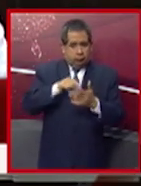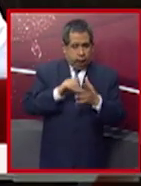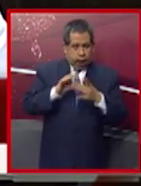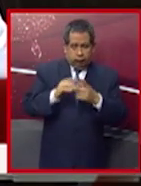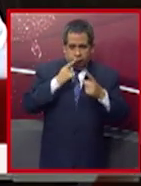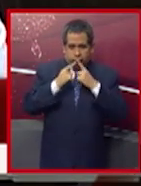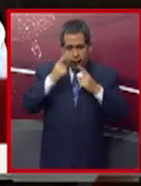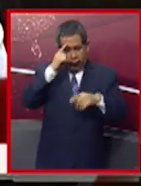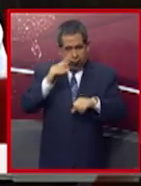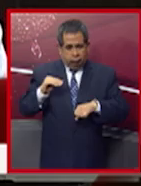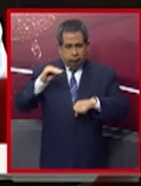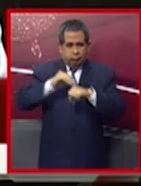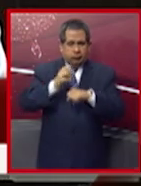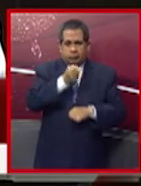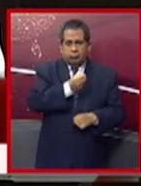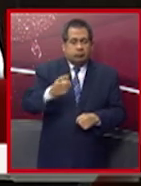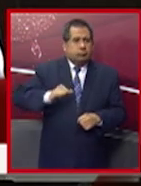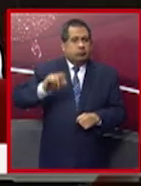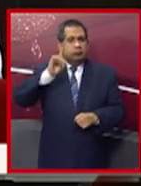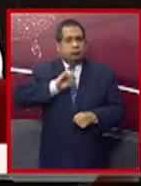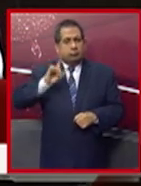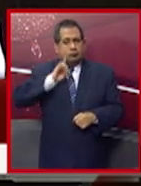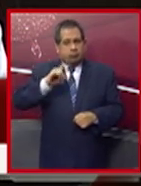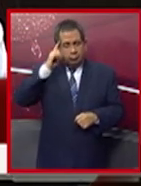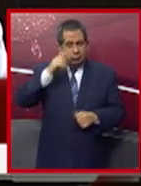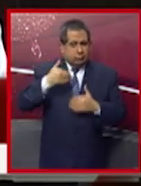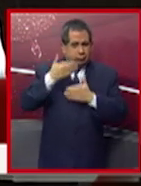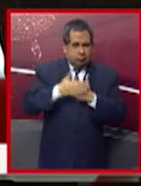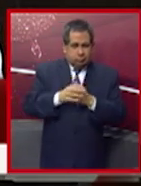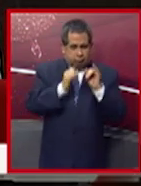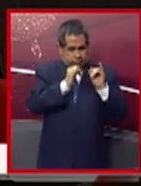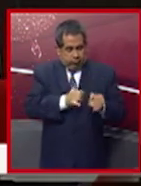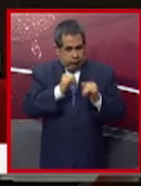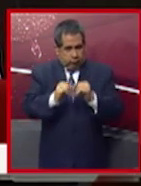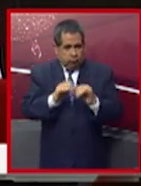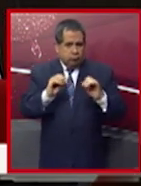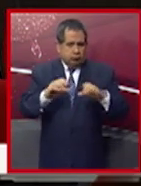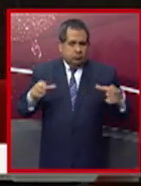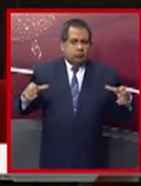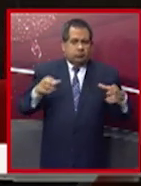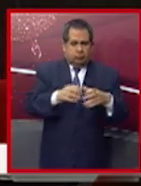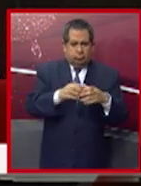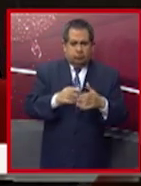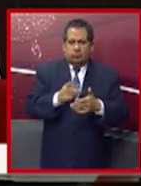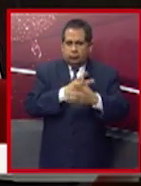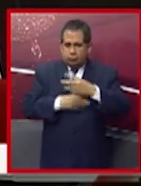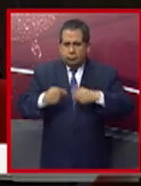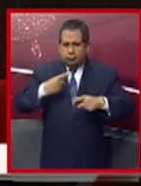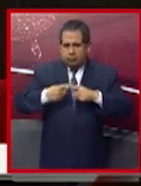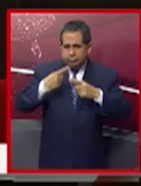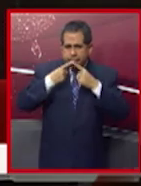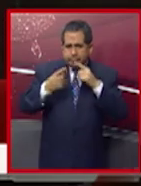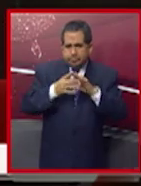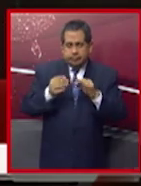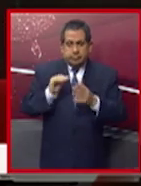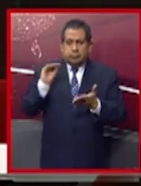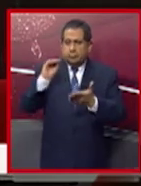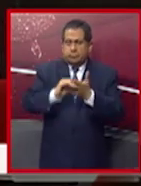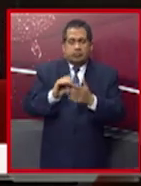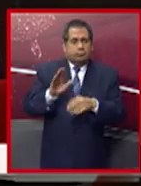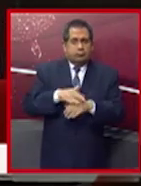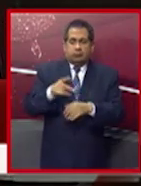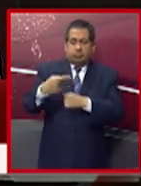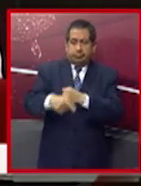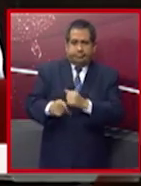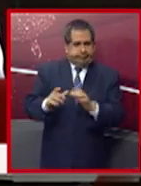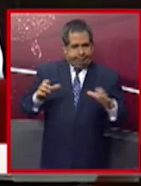al empoderamiento de las mujeres para que les permita, en lo individual y en lo colectivo, revertir los factores que las colocan en una situación